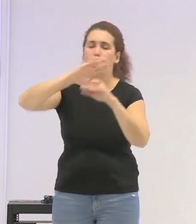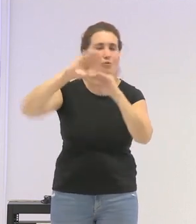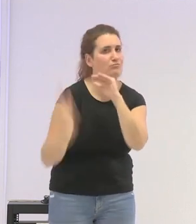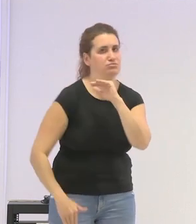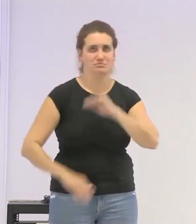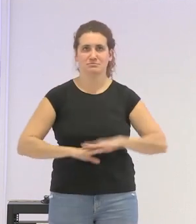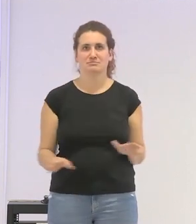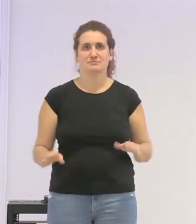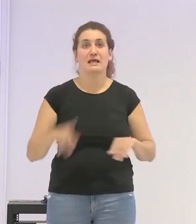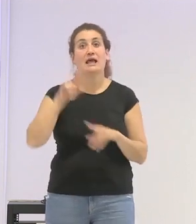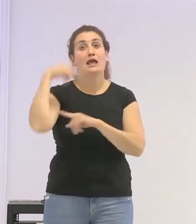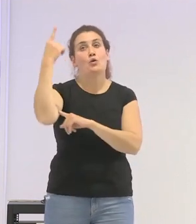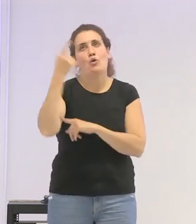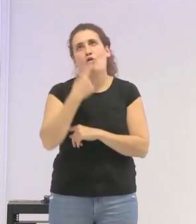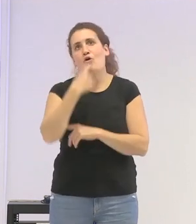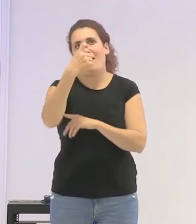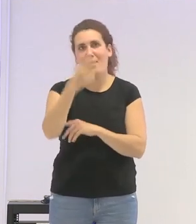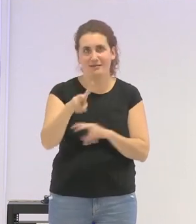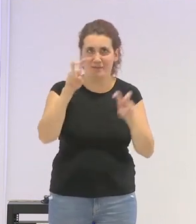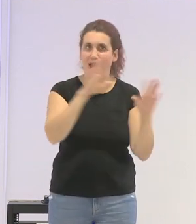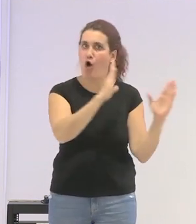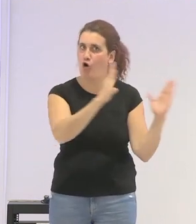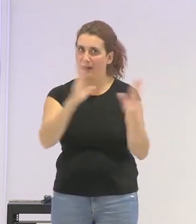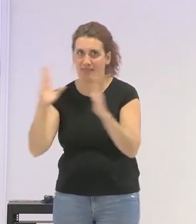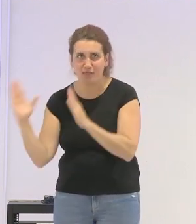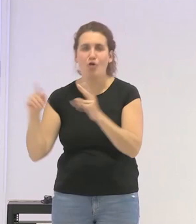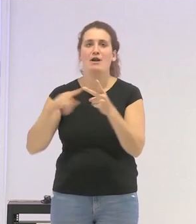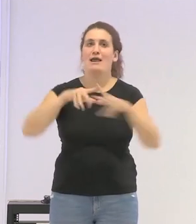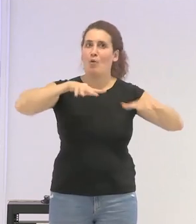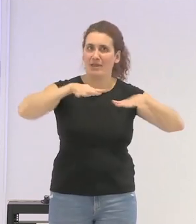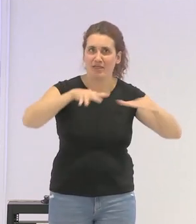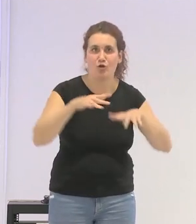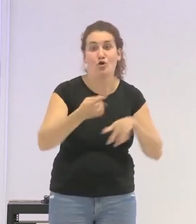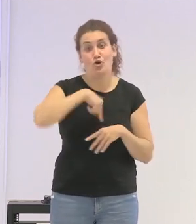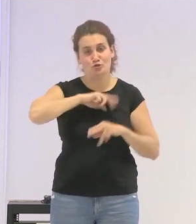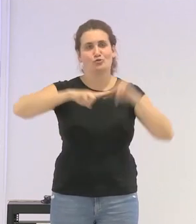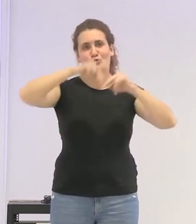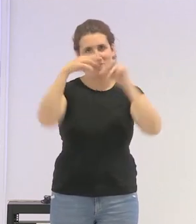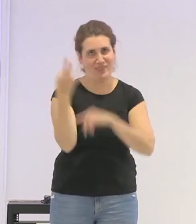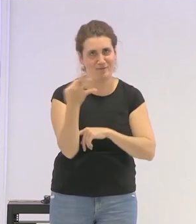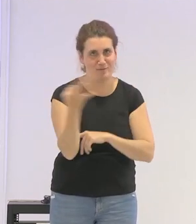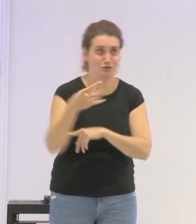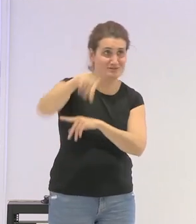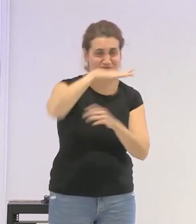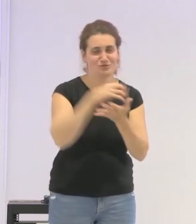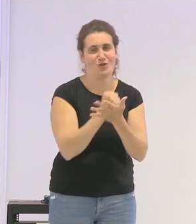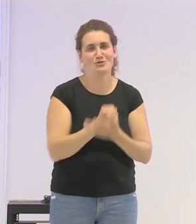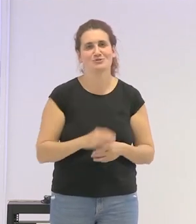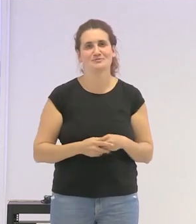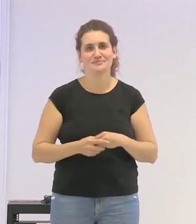Y bueno, y luego espero que sea a nivel organizativo y de movilización, pero eso es lo que tenemos que construir también entre todos y todas,